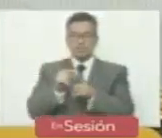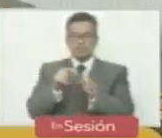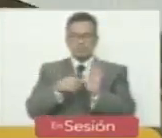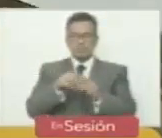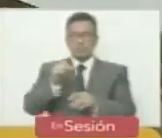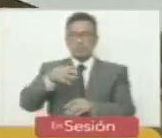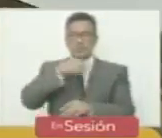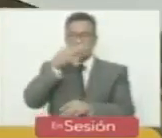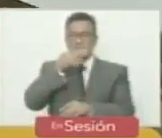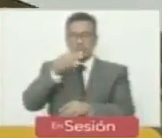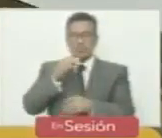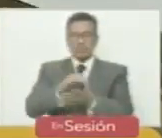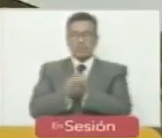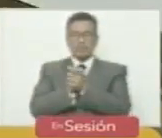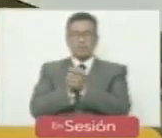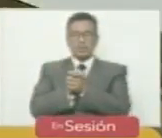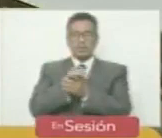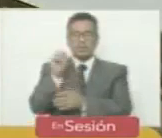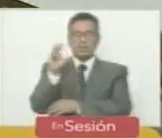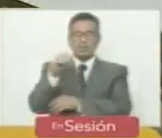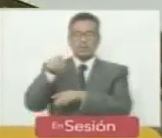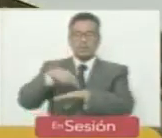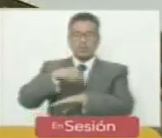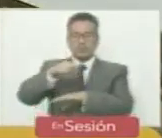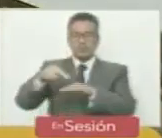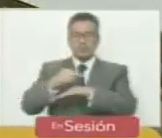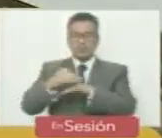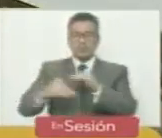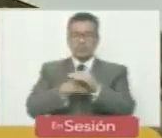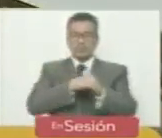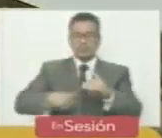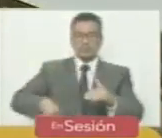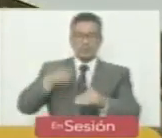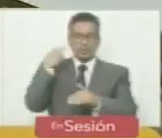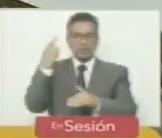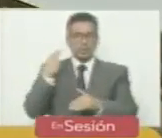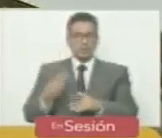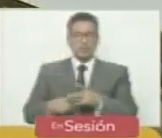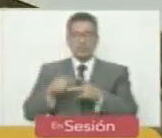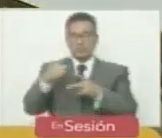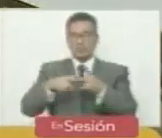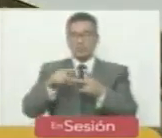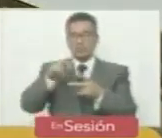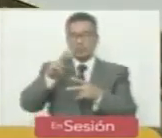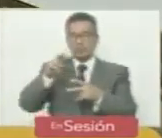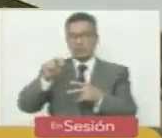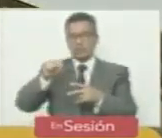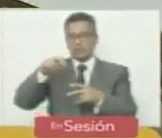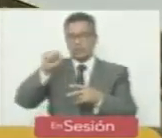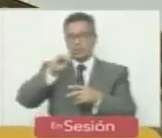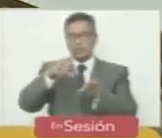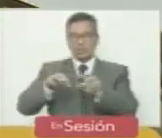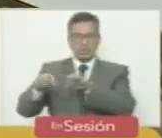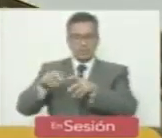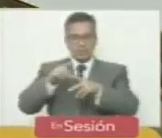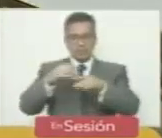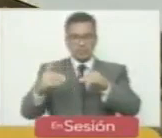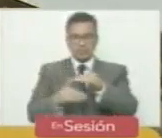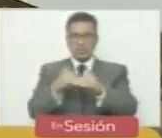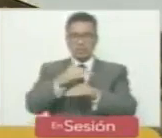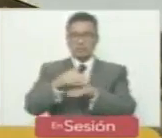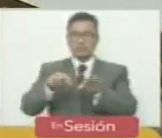Buenas tardes, estimados colegas parlamentarios, vicepresidenta Iris Varela, segunda vicepresidenta Vanessa Montero, secretaria, subsecretaria.